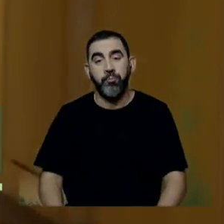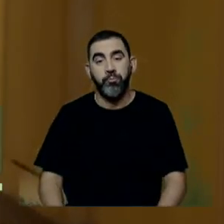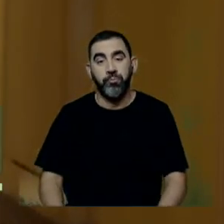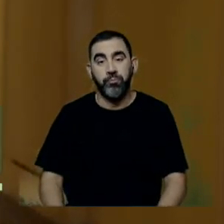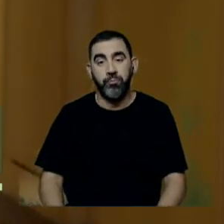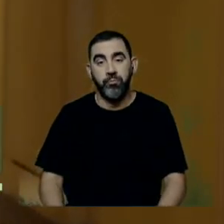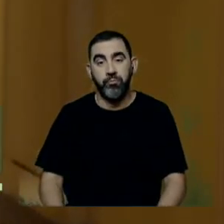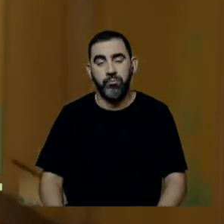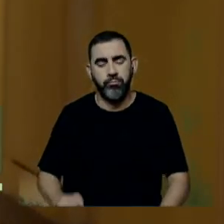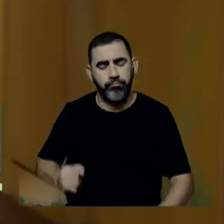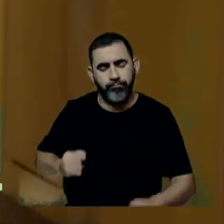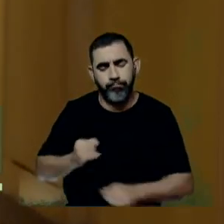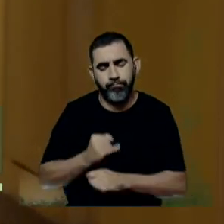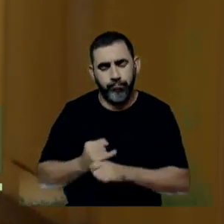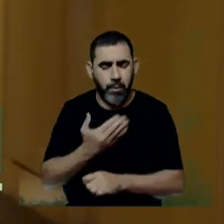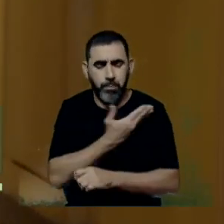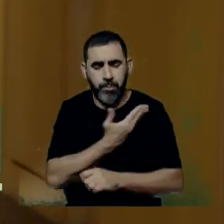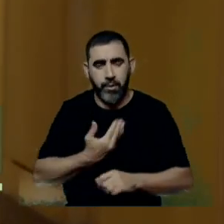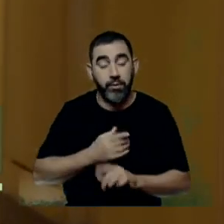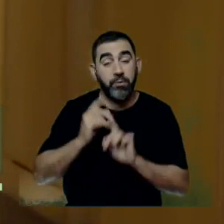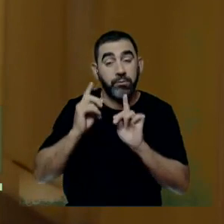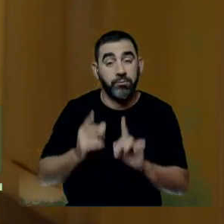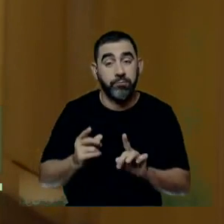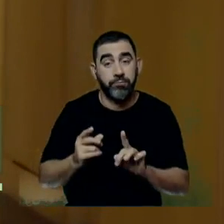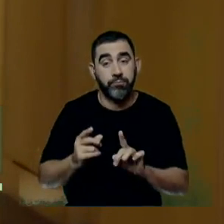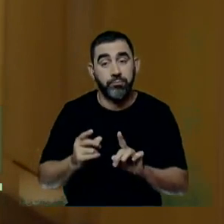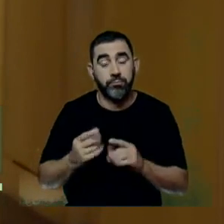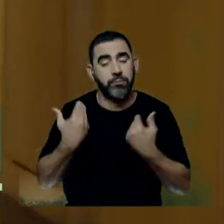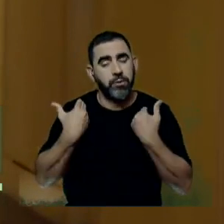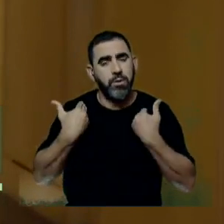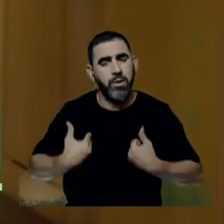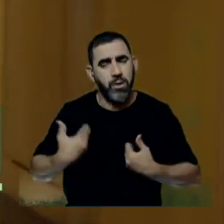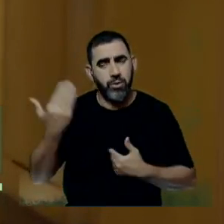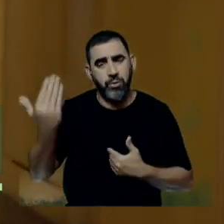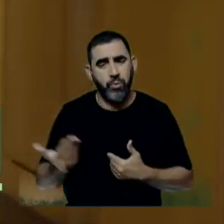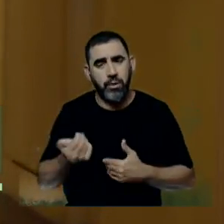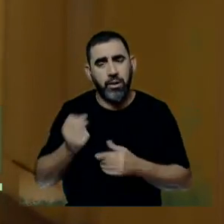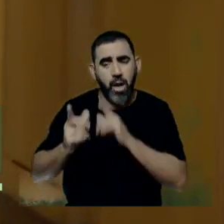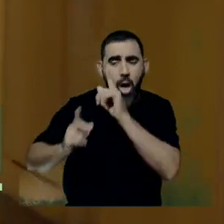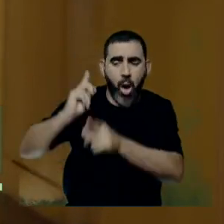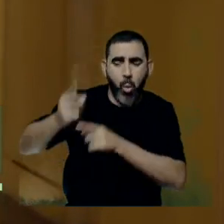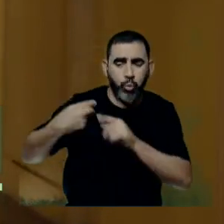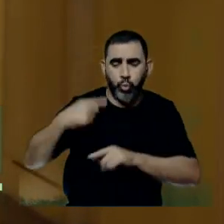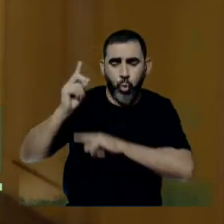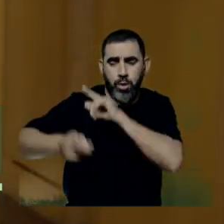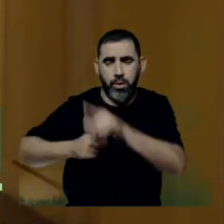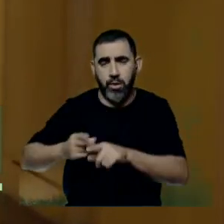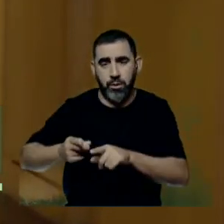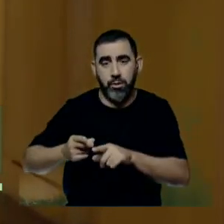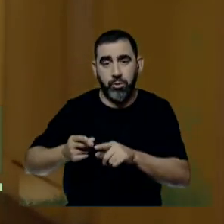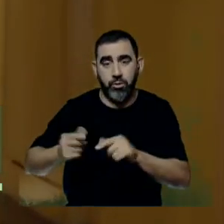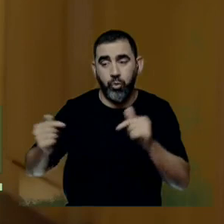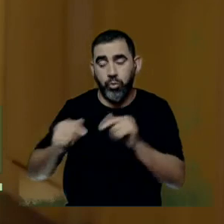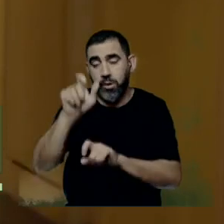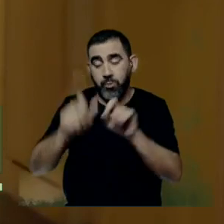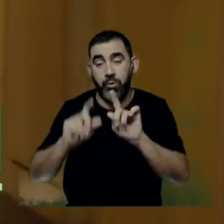sido muy errática y que además ha tenido actitudes casi que autoritarias, no solo con los legisladores,